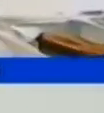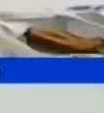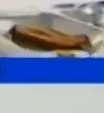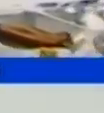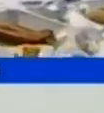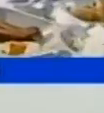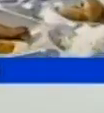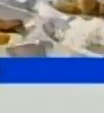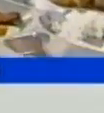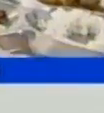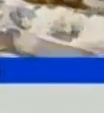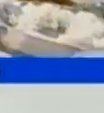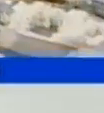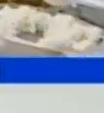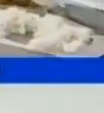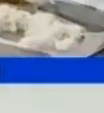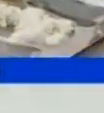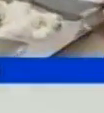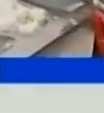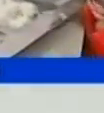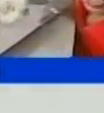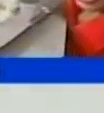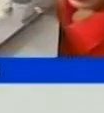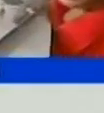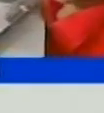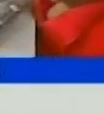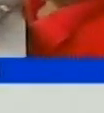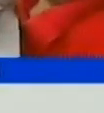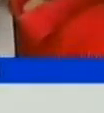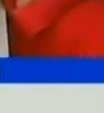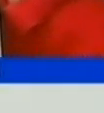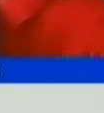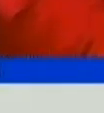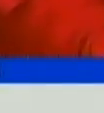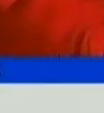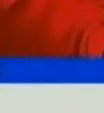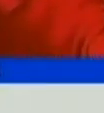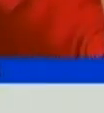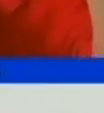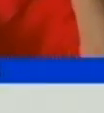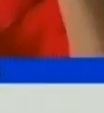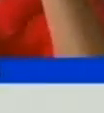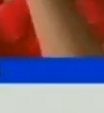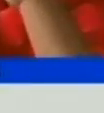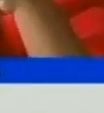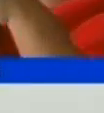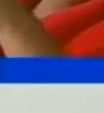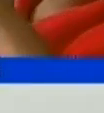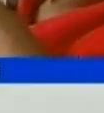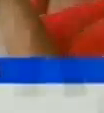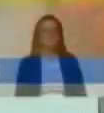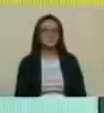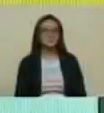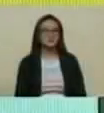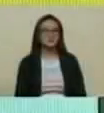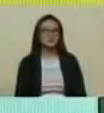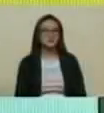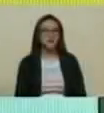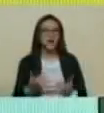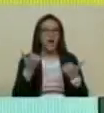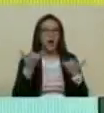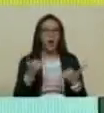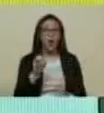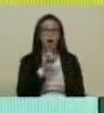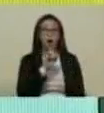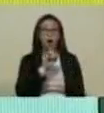nacional de nuestra amada Venezuela. Bueno, muchas gracias a La Guaira. Ahora nos vamos para el oriente del país,